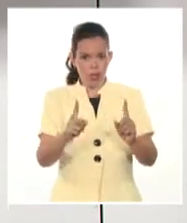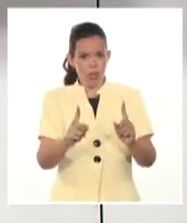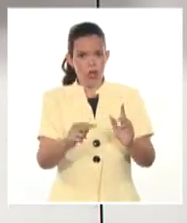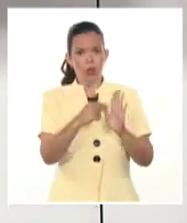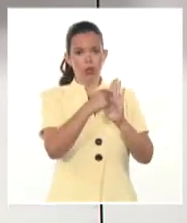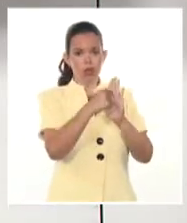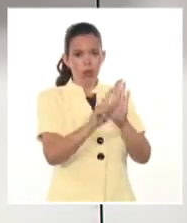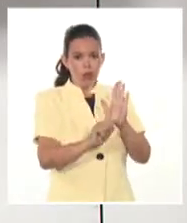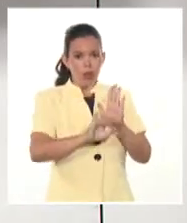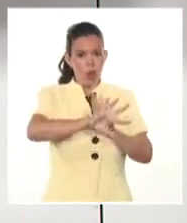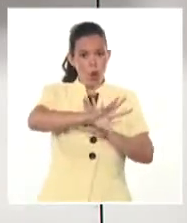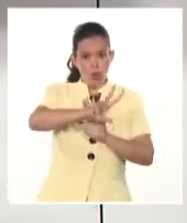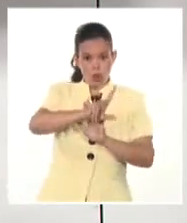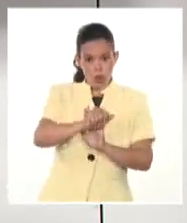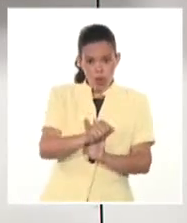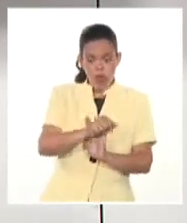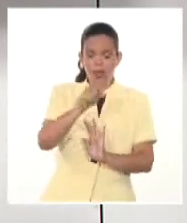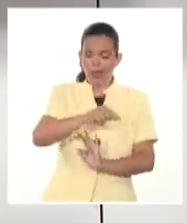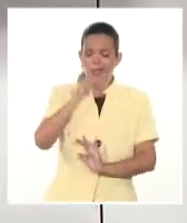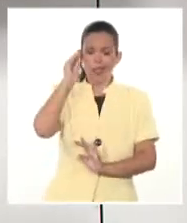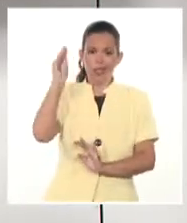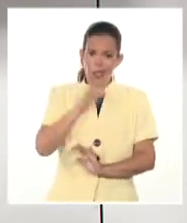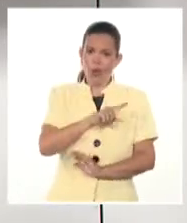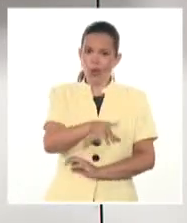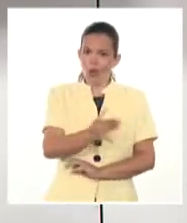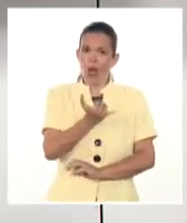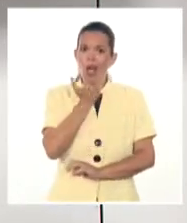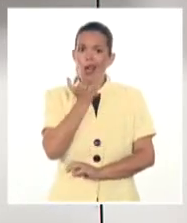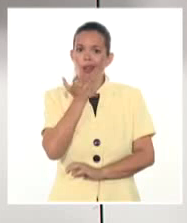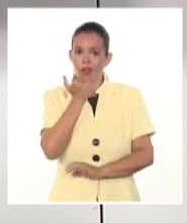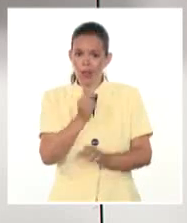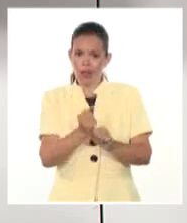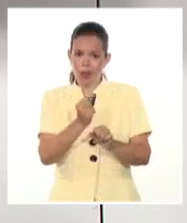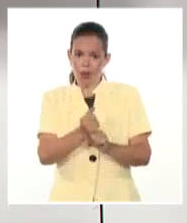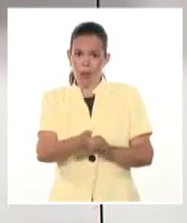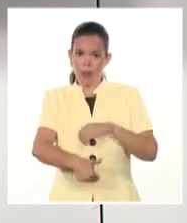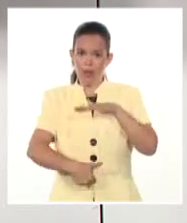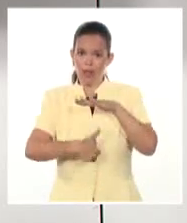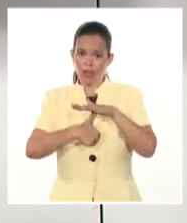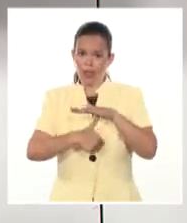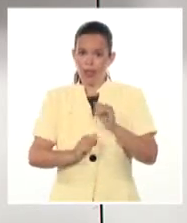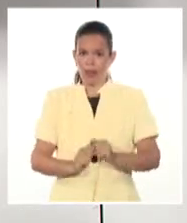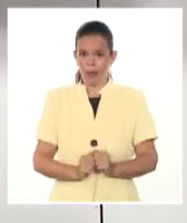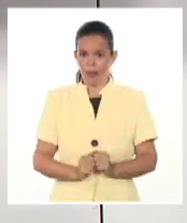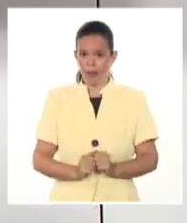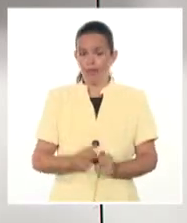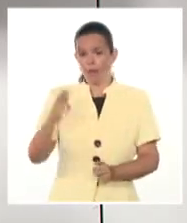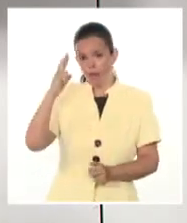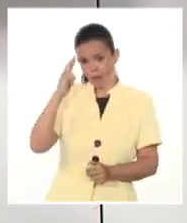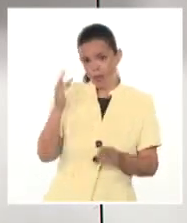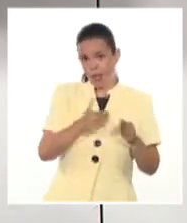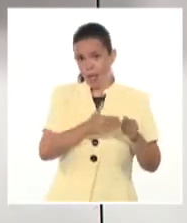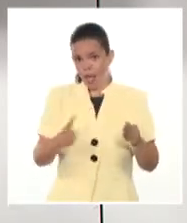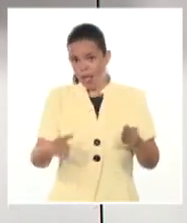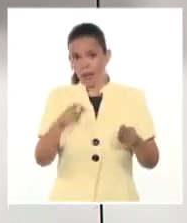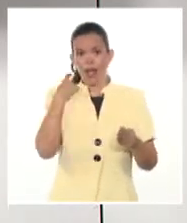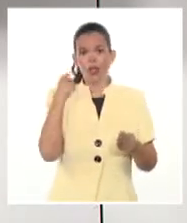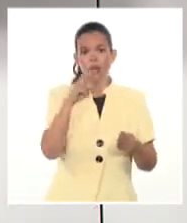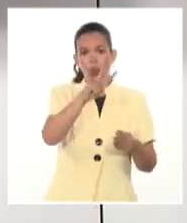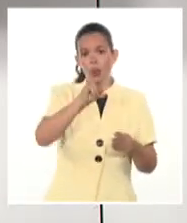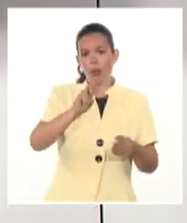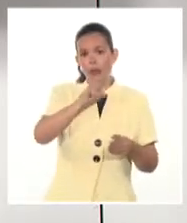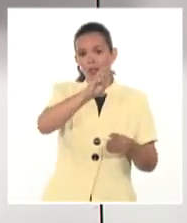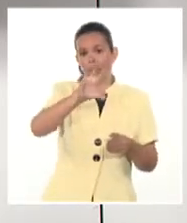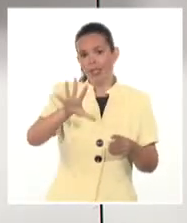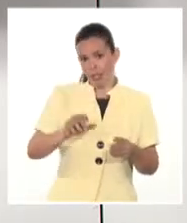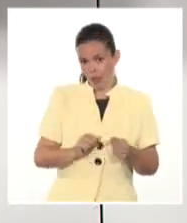a truncar irremediablemente su presidencia, que en principio era hasta el año 2025, pues quiso ser él quien